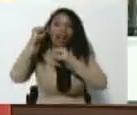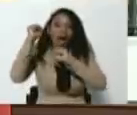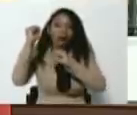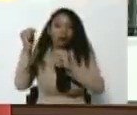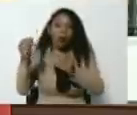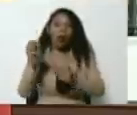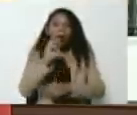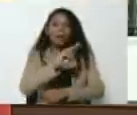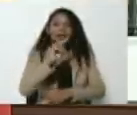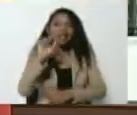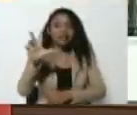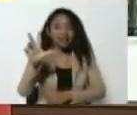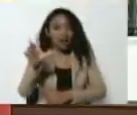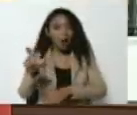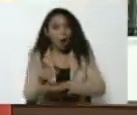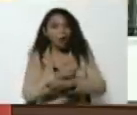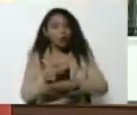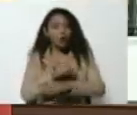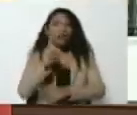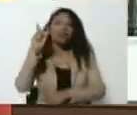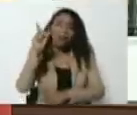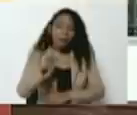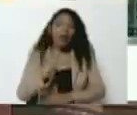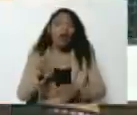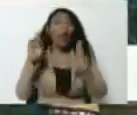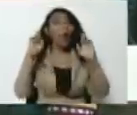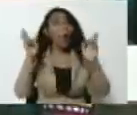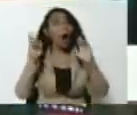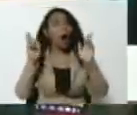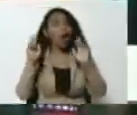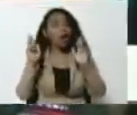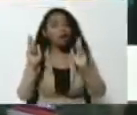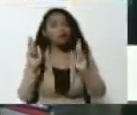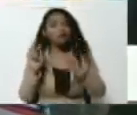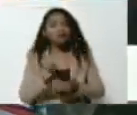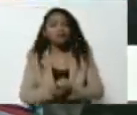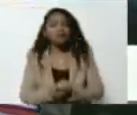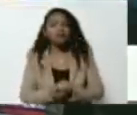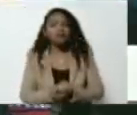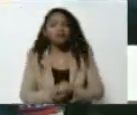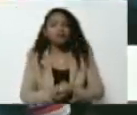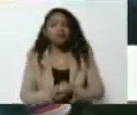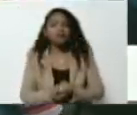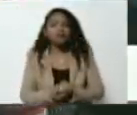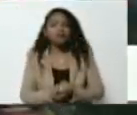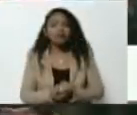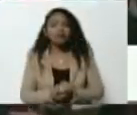23 gobernaciones también. Ojalá, ¿verdad? ¡Hinchala!